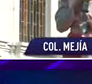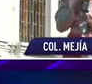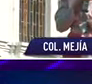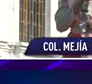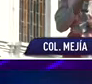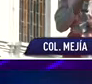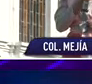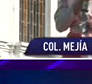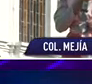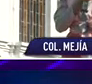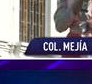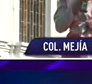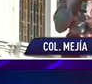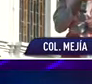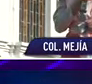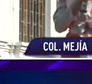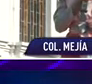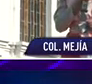adelante